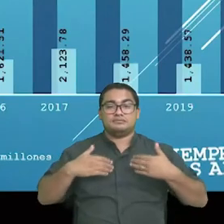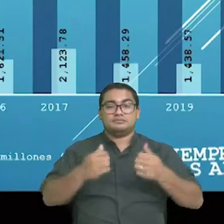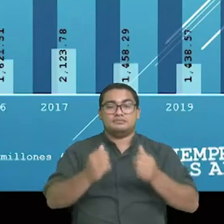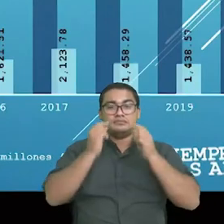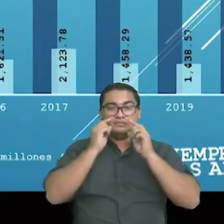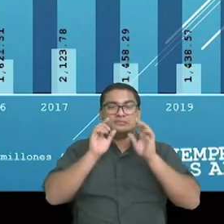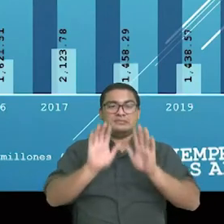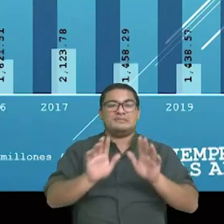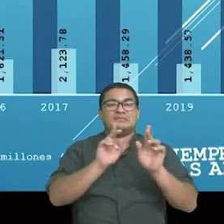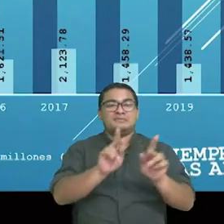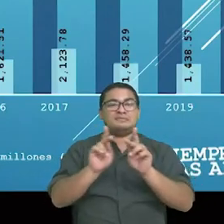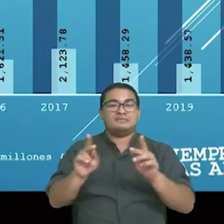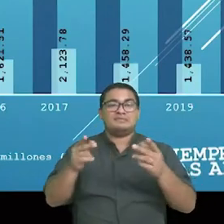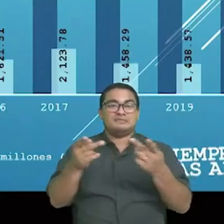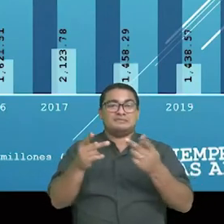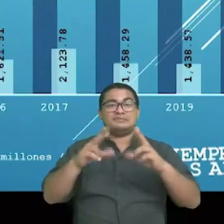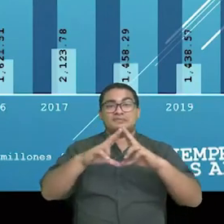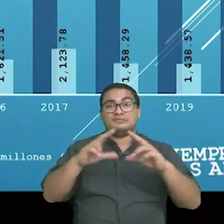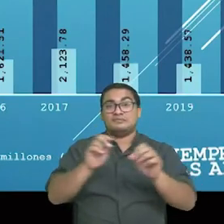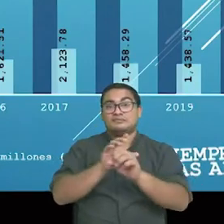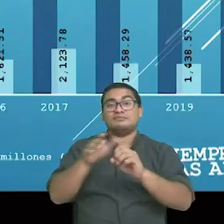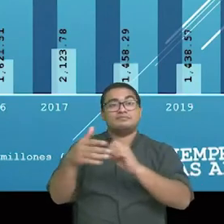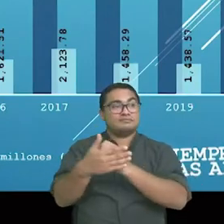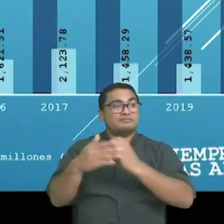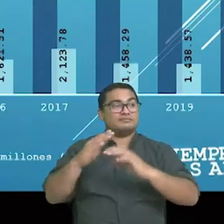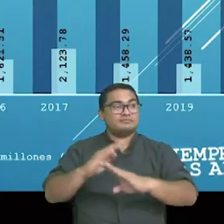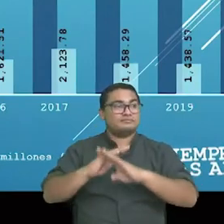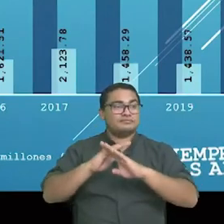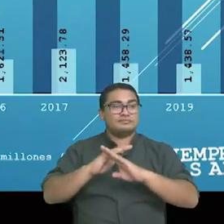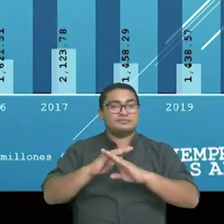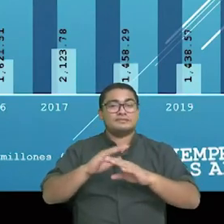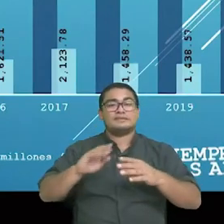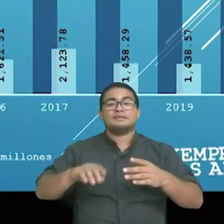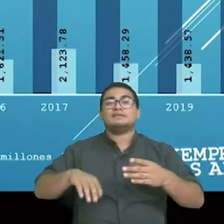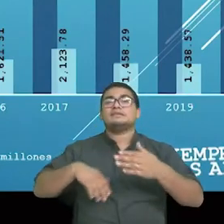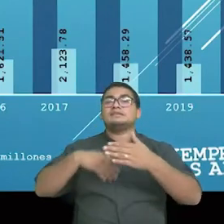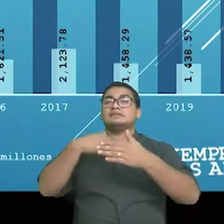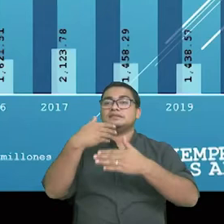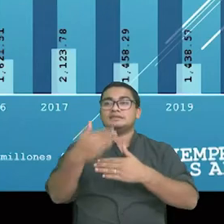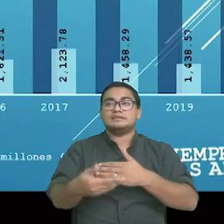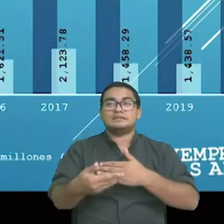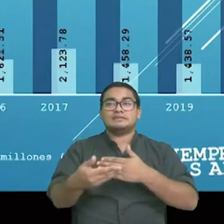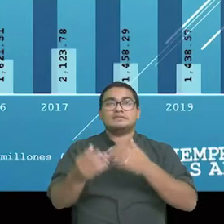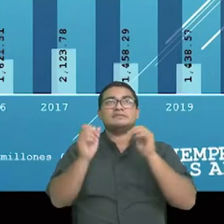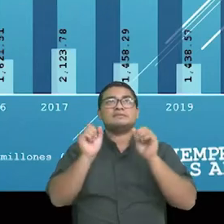el marco de esta pandemia. Claro que sí. Luego de eso, también podemos observar